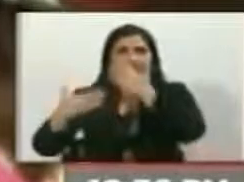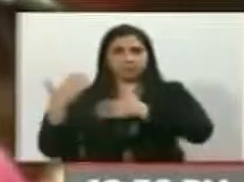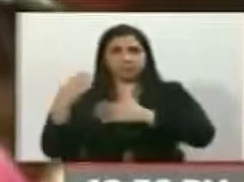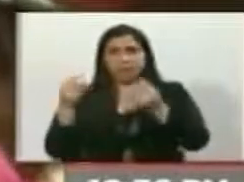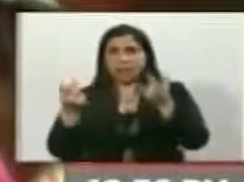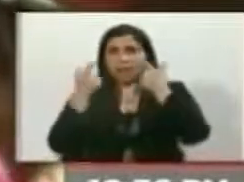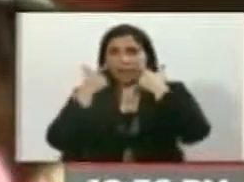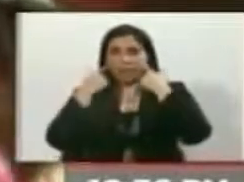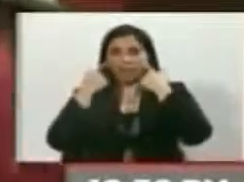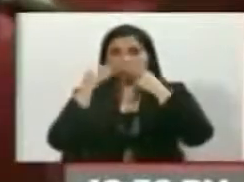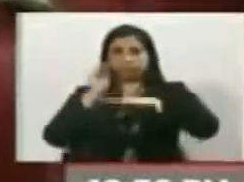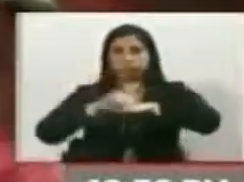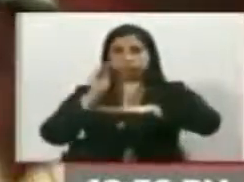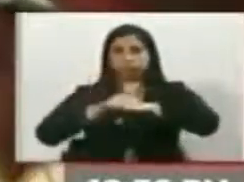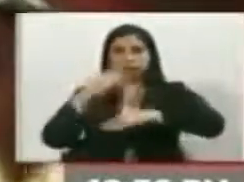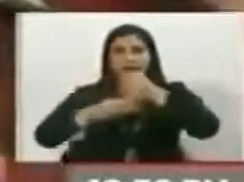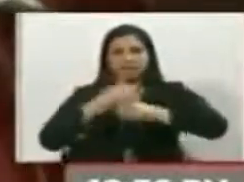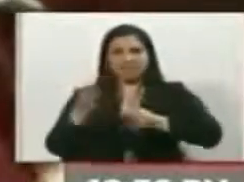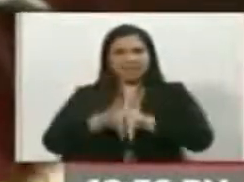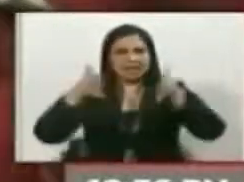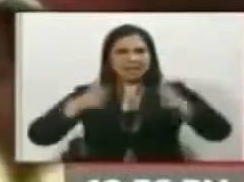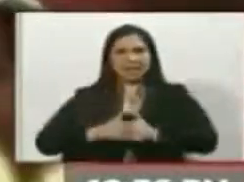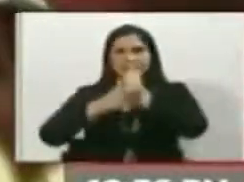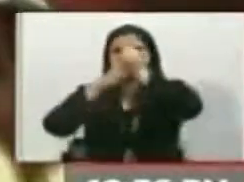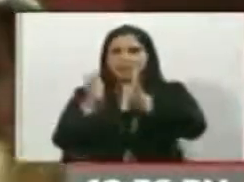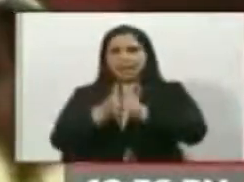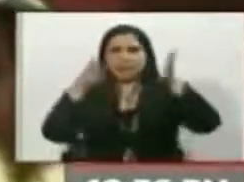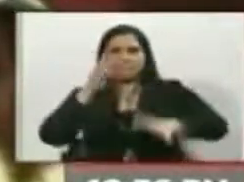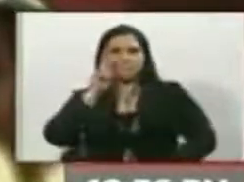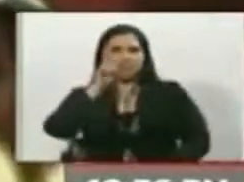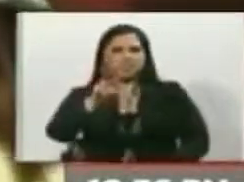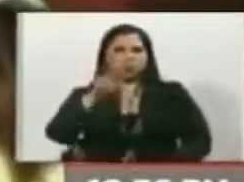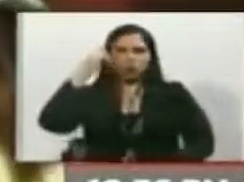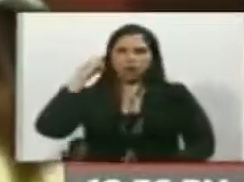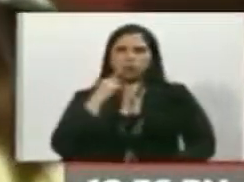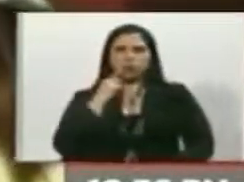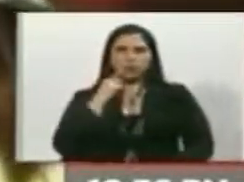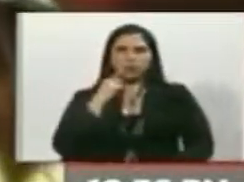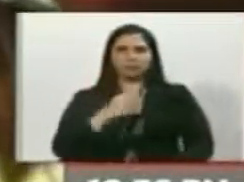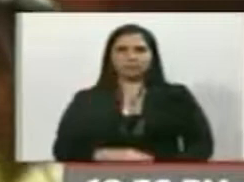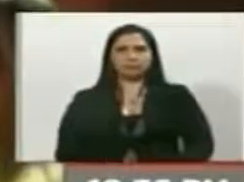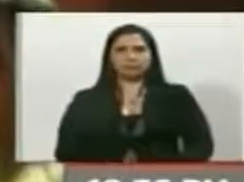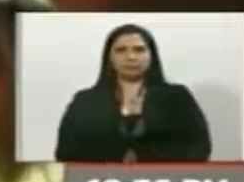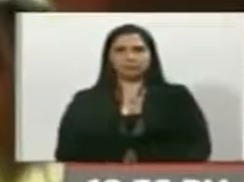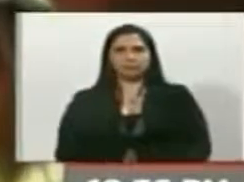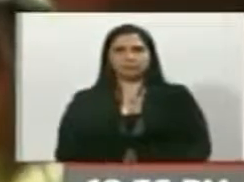hacía el gran líder, el gran visionario que fue Simón Bolívar.